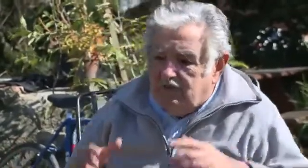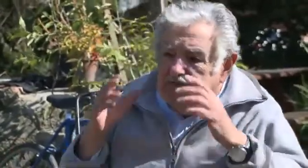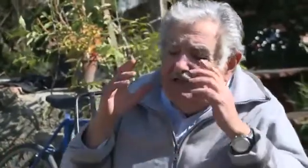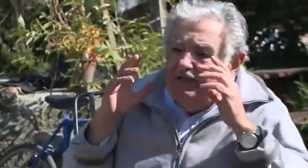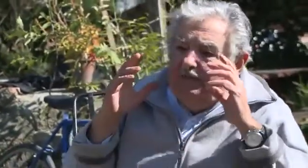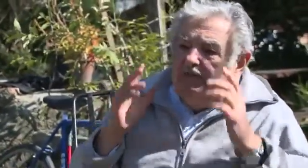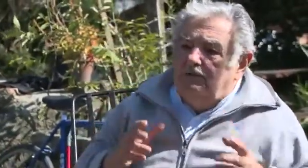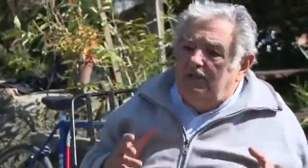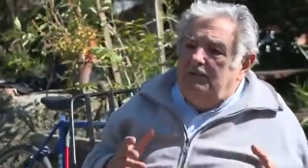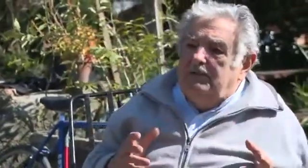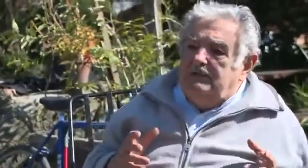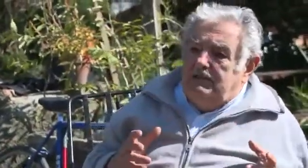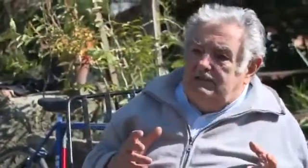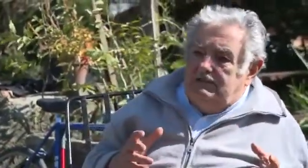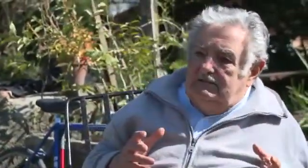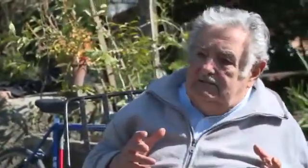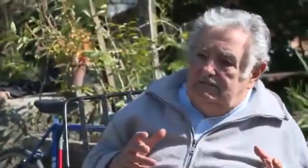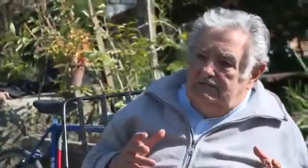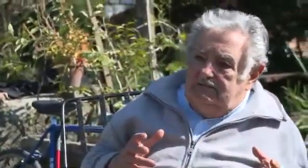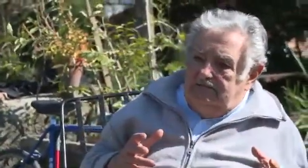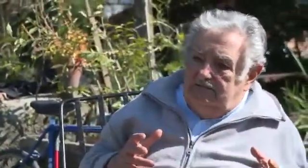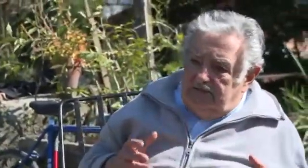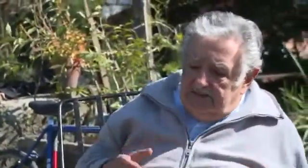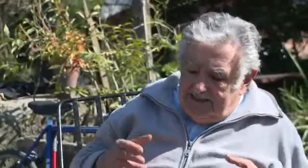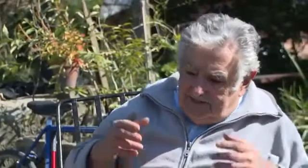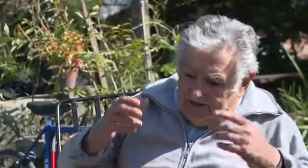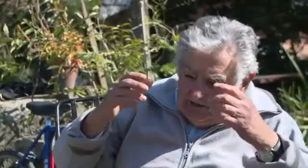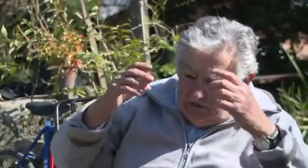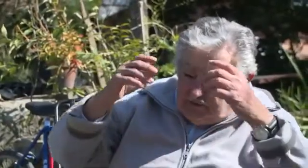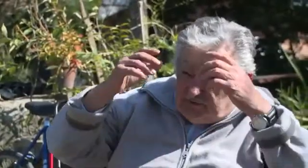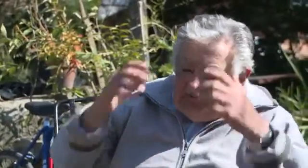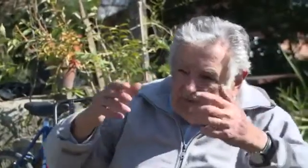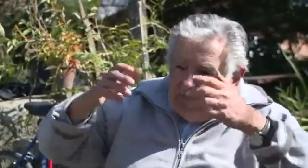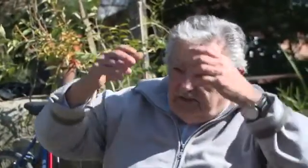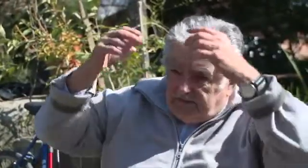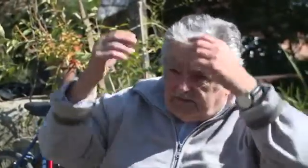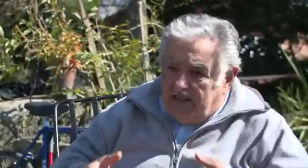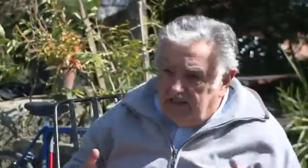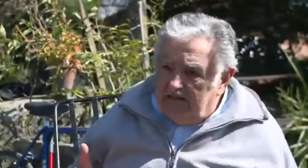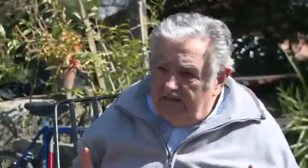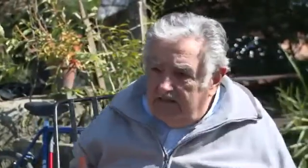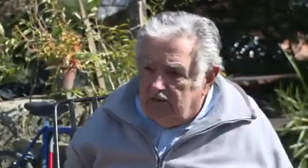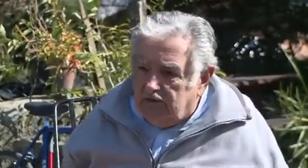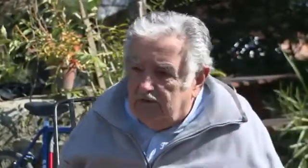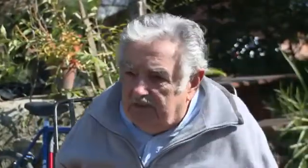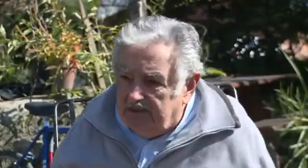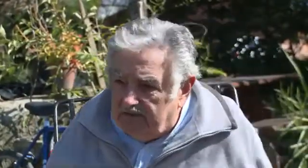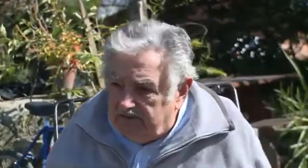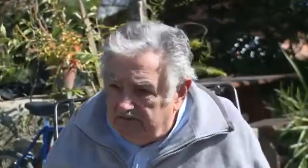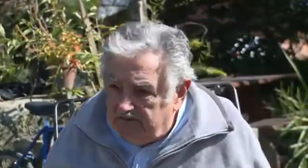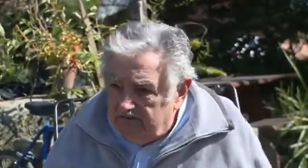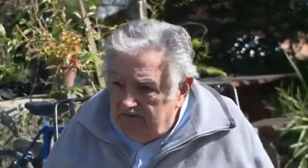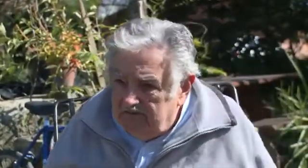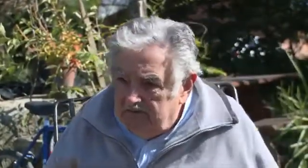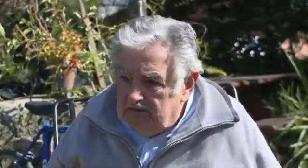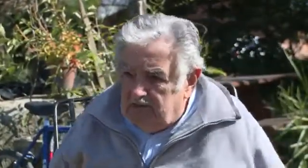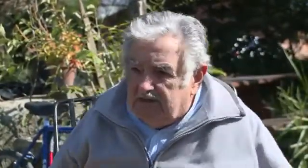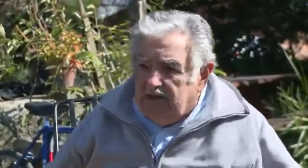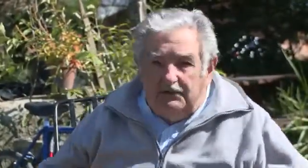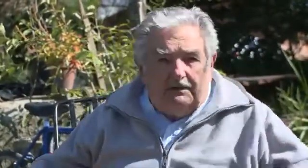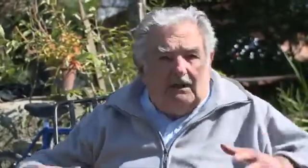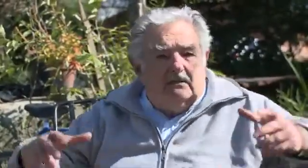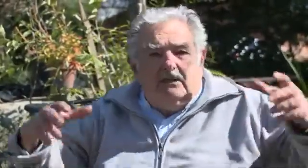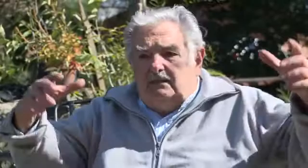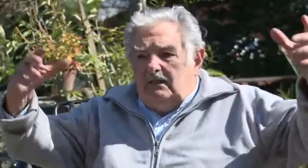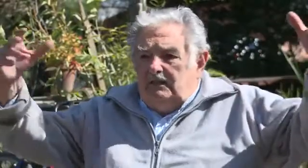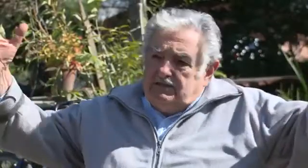Y esta cuestión tiene que ver con la libertad. Usted tiene que bajar el concepto de libertad a lo concreto. No